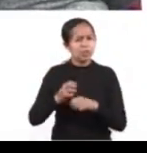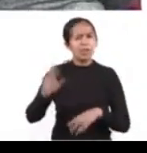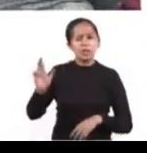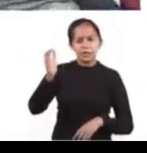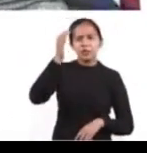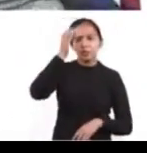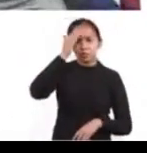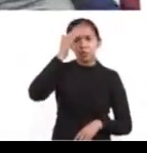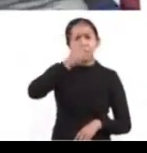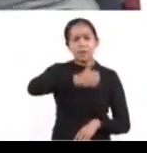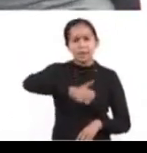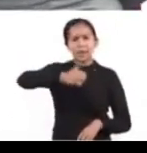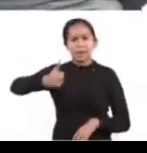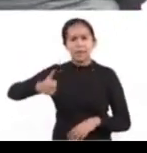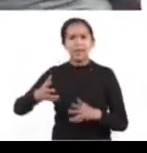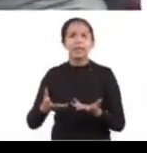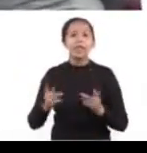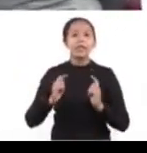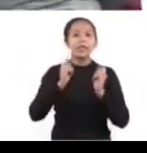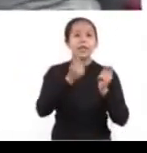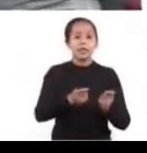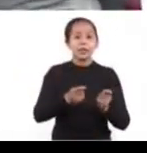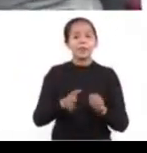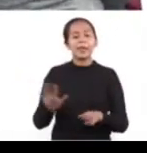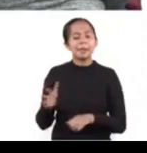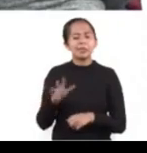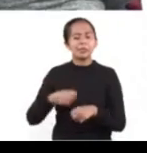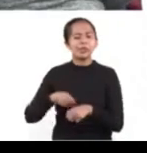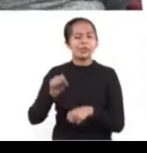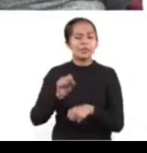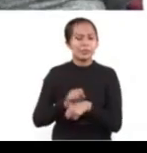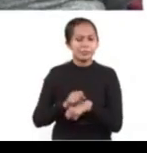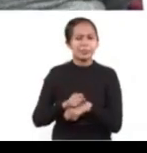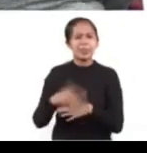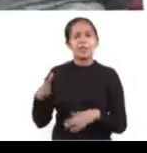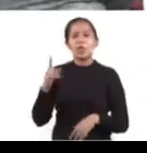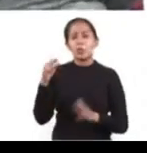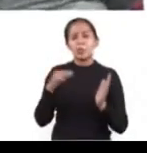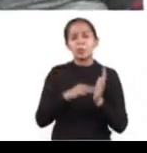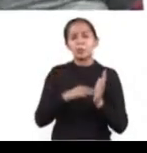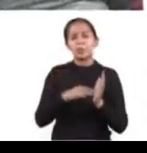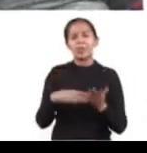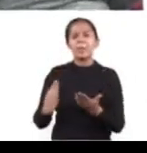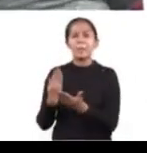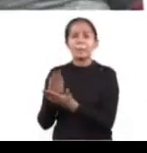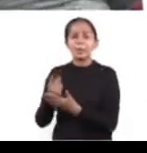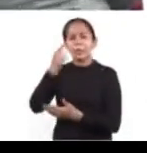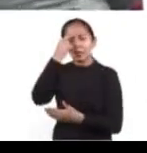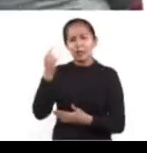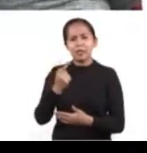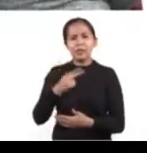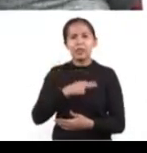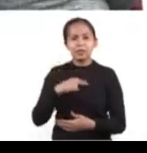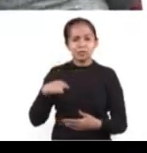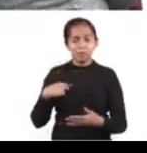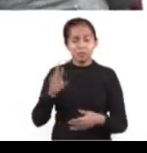y reconocimiento de récords a nivel mundial. Semanalmente recibimos más de 1000 solicitudes para aplicar en alguno de nuestros